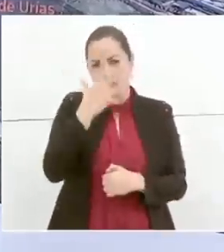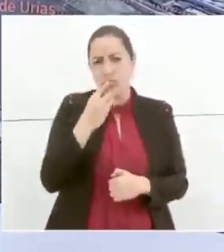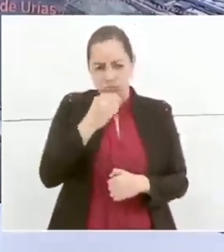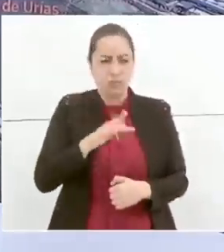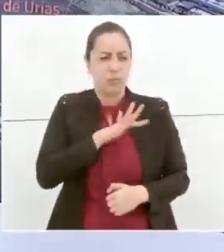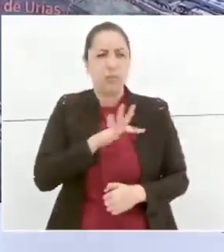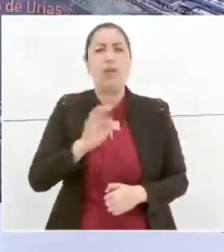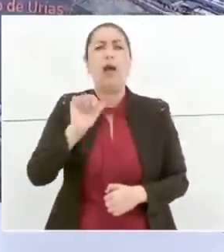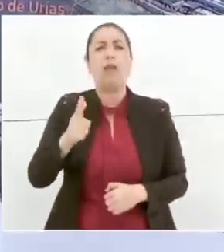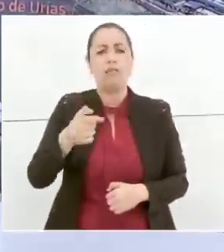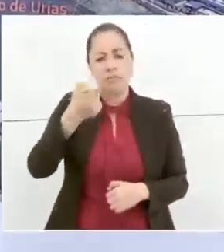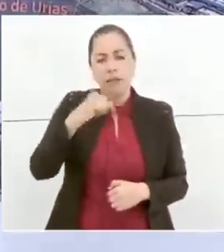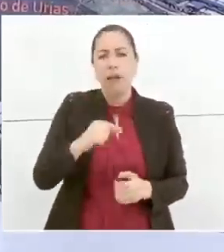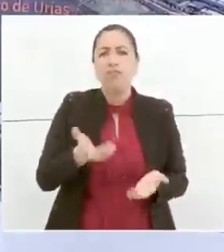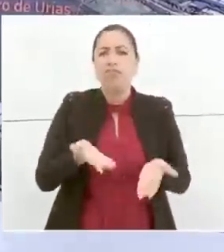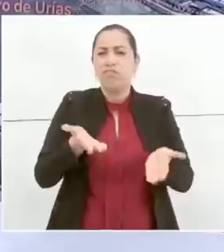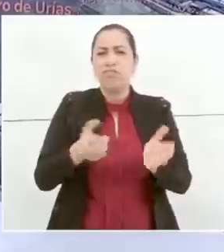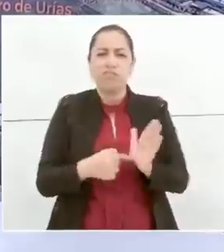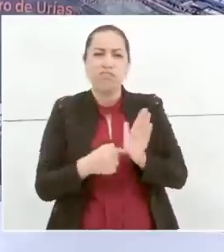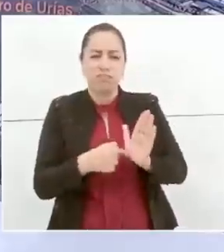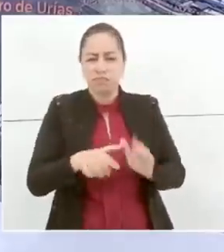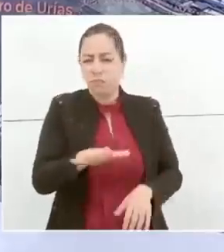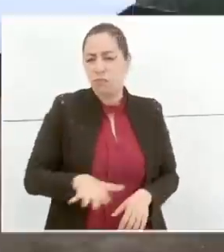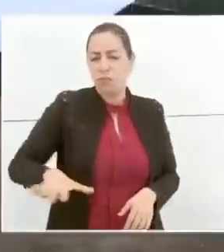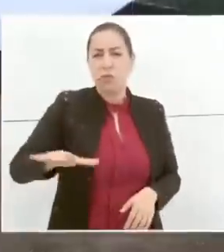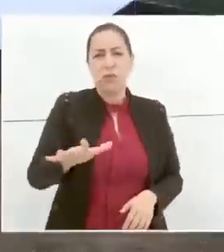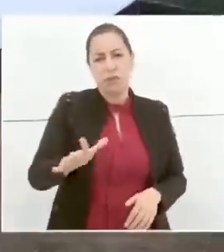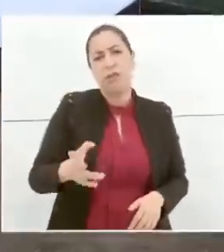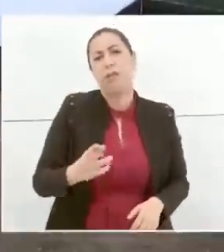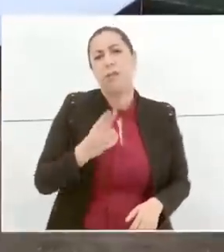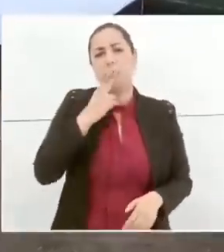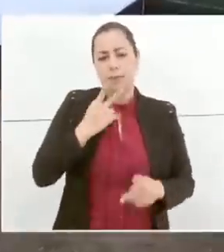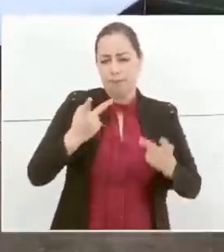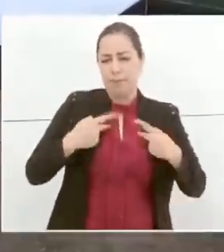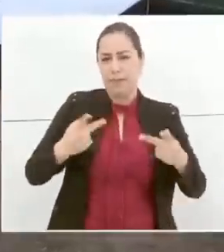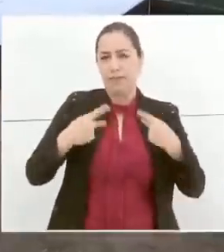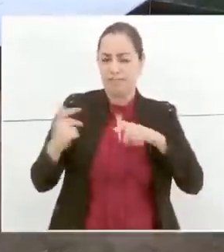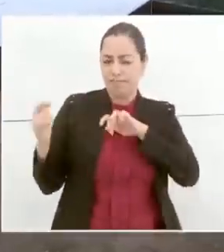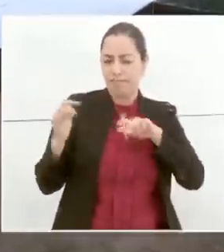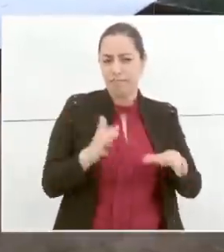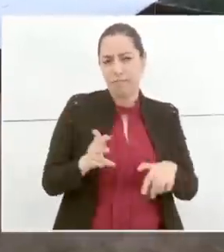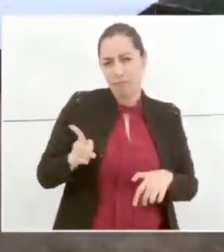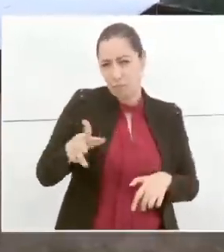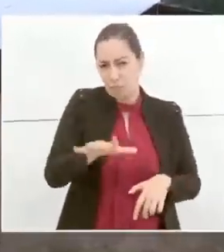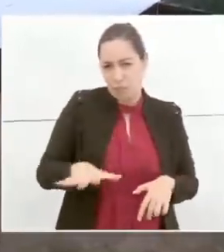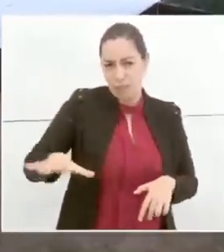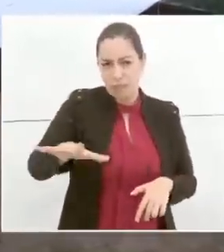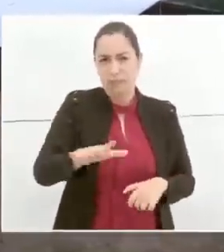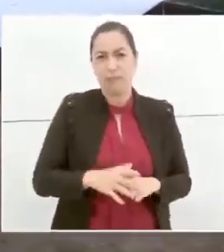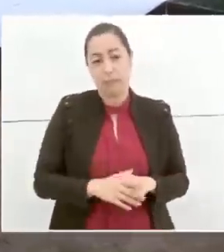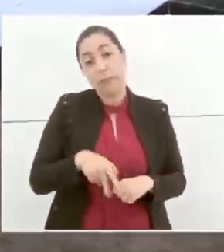pública, es el punto. Y de hacerlo con mucho cuidado.